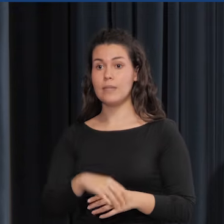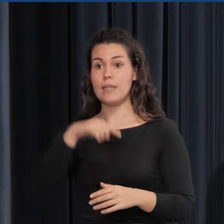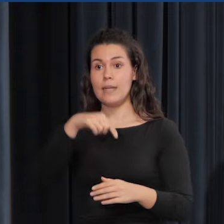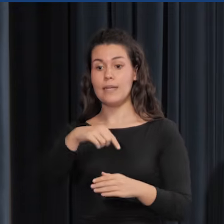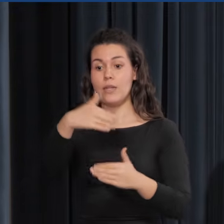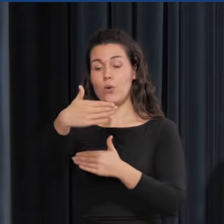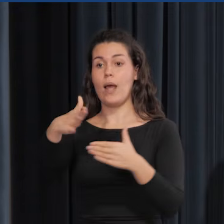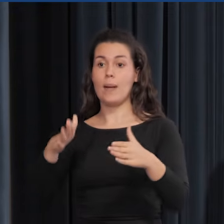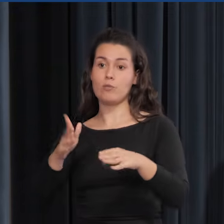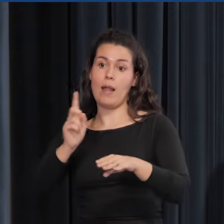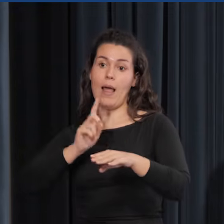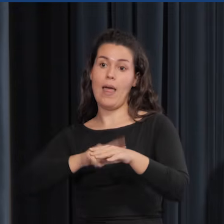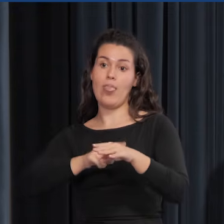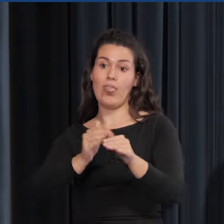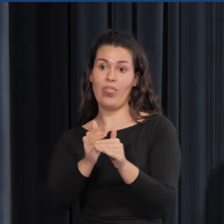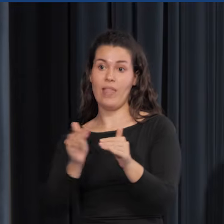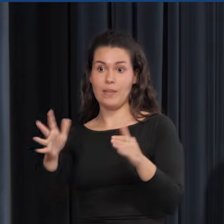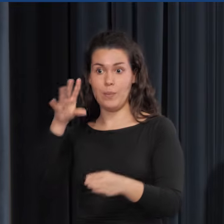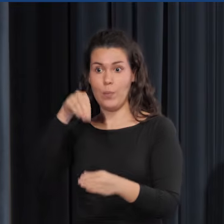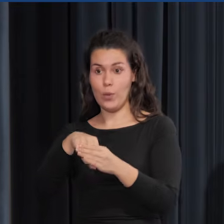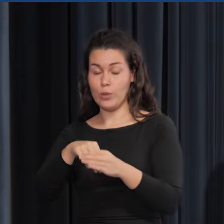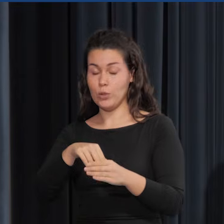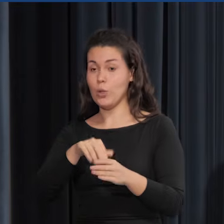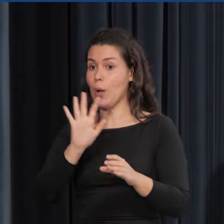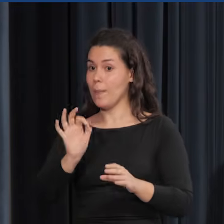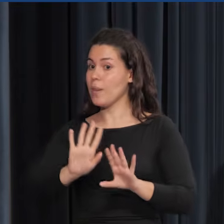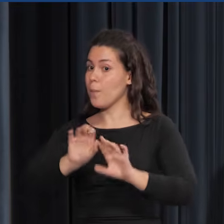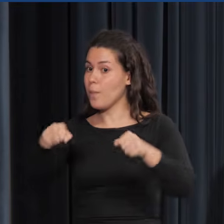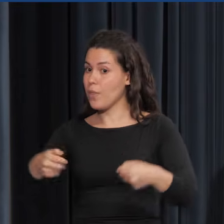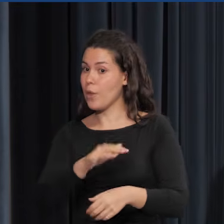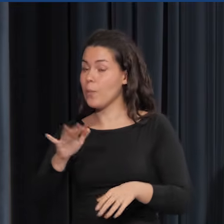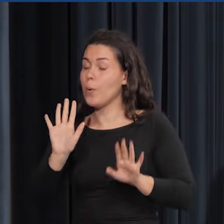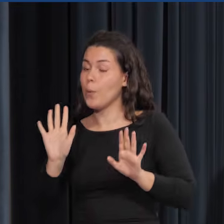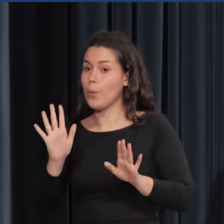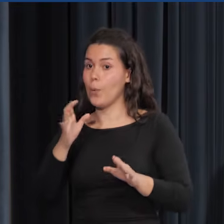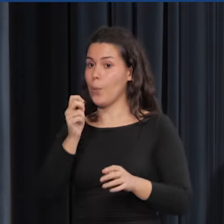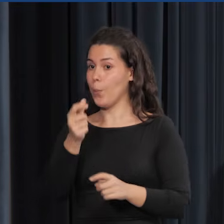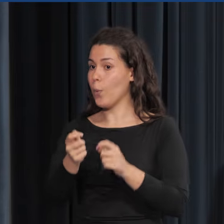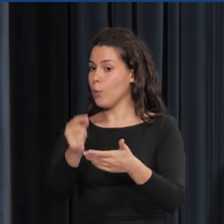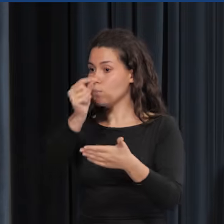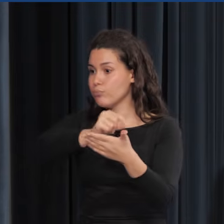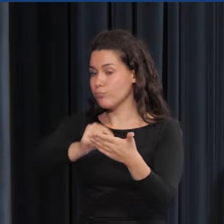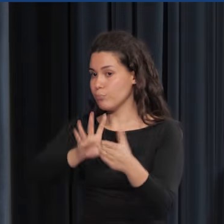cápsula del tiempo, que la hemos encontrado vacía, pero con los papelitos, o sea que la vamos a ir llenando.